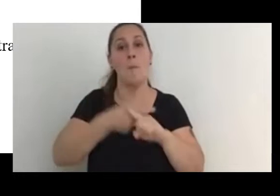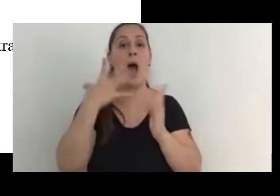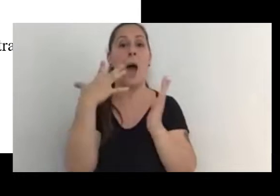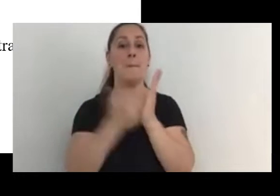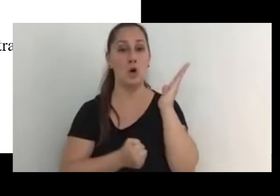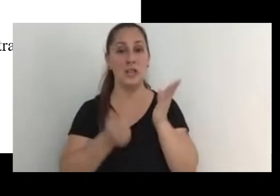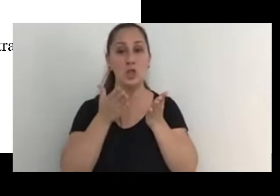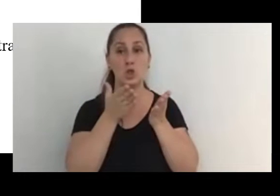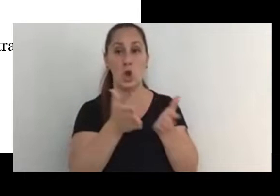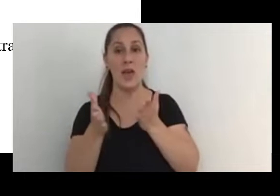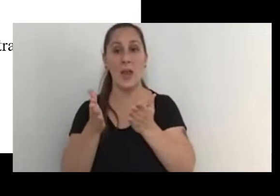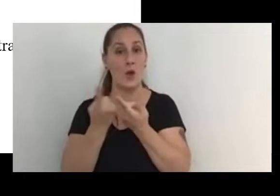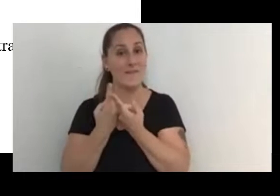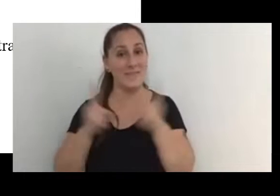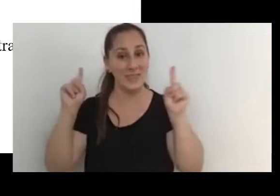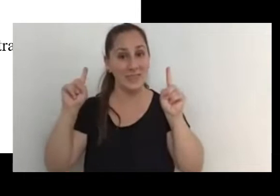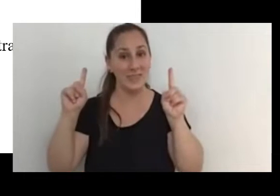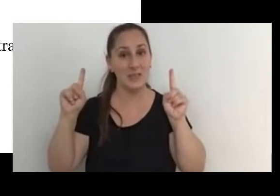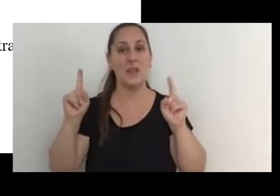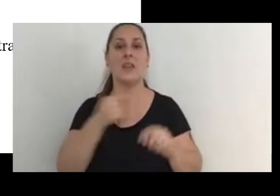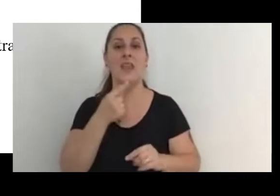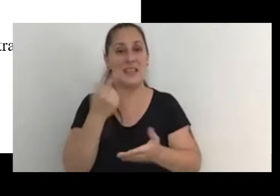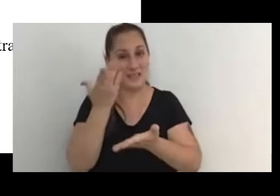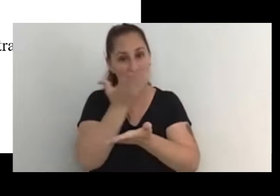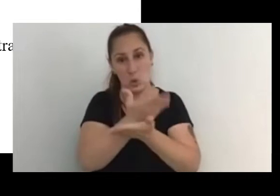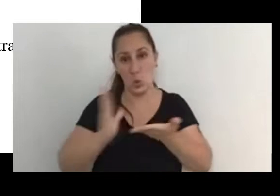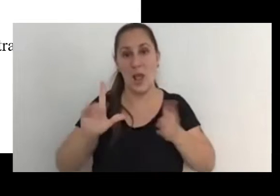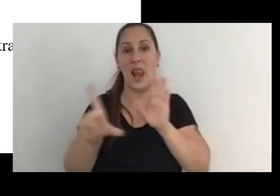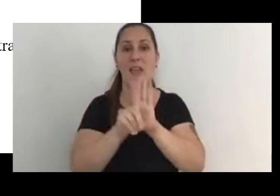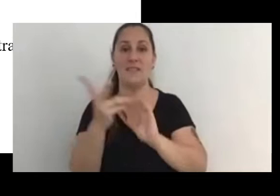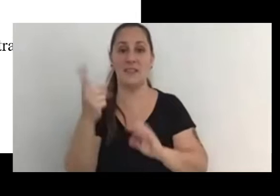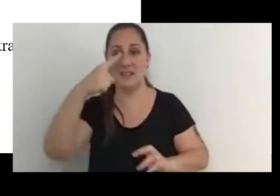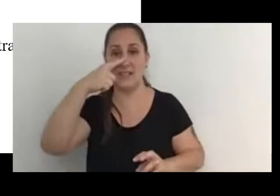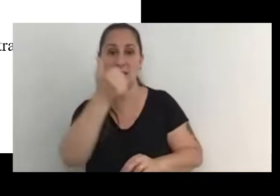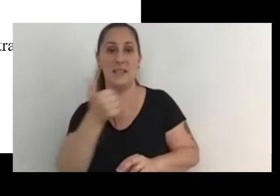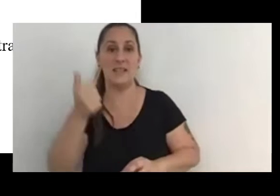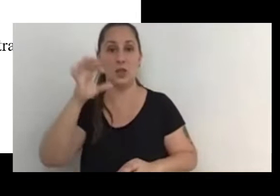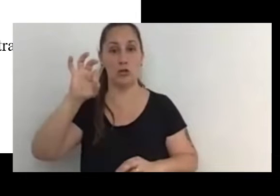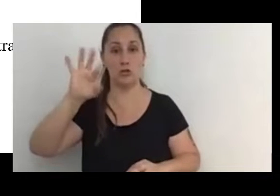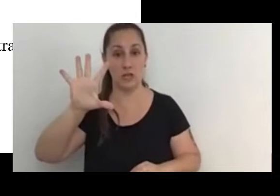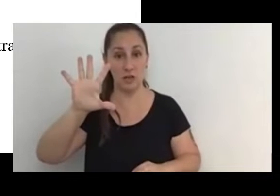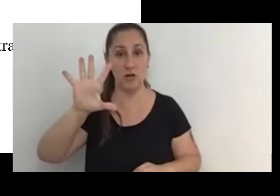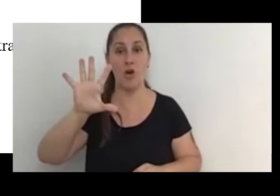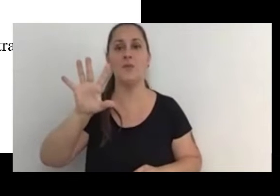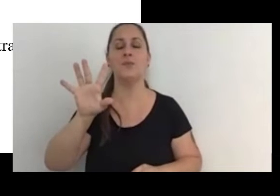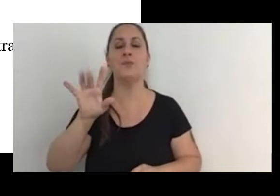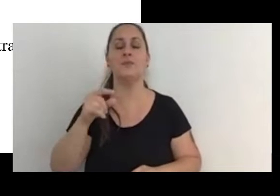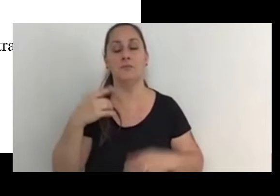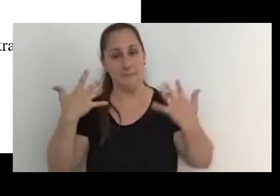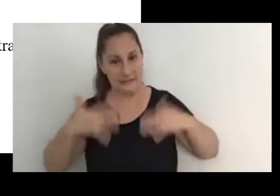solidario extraordinario, o sea, esta ley 27.605, que está